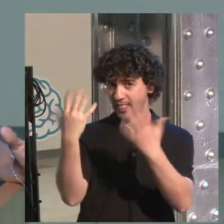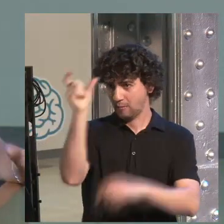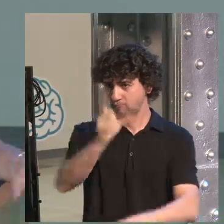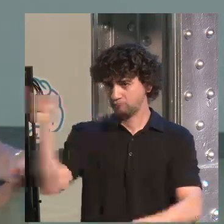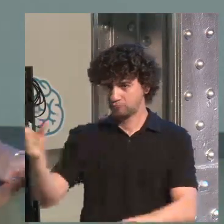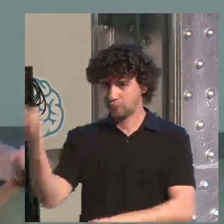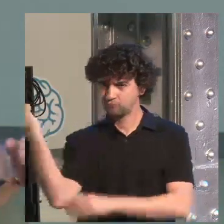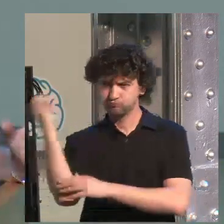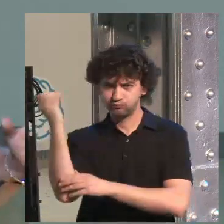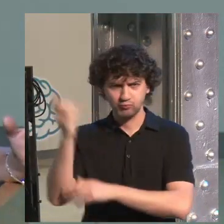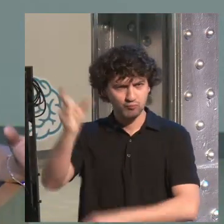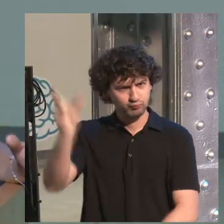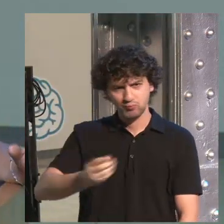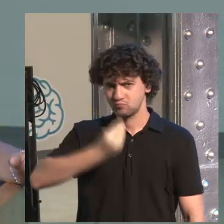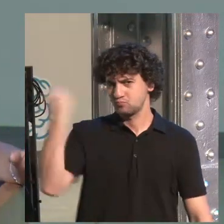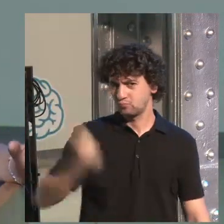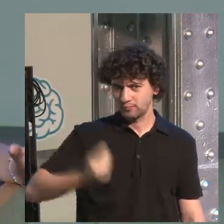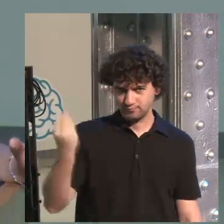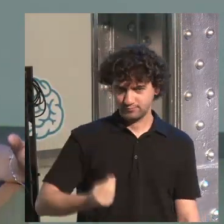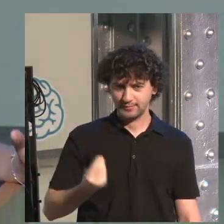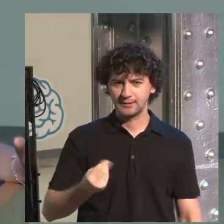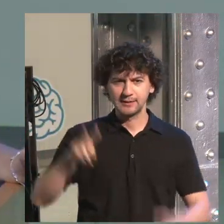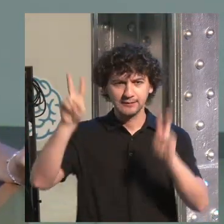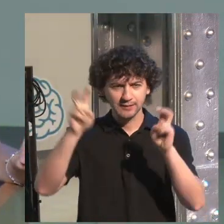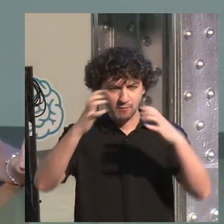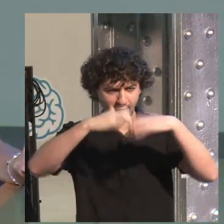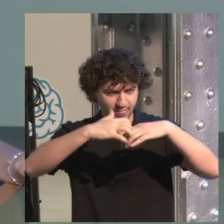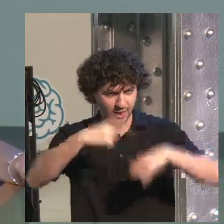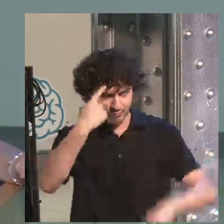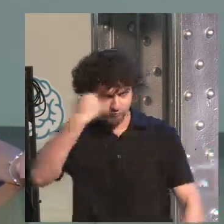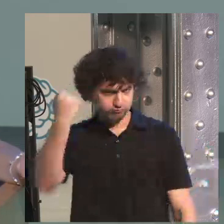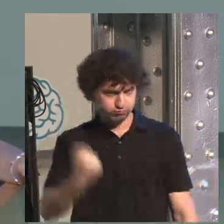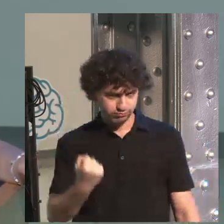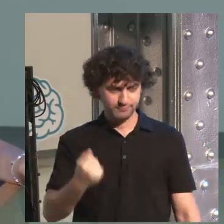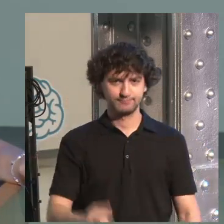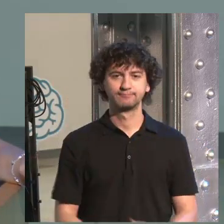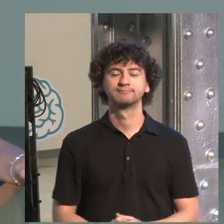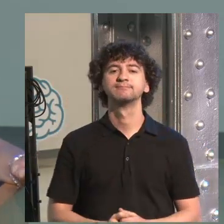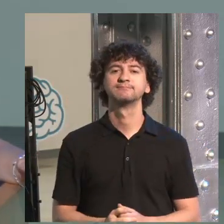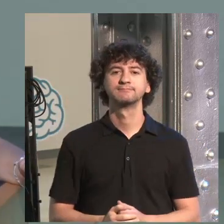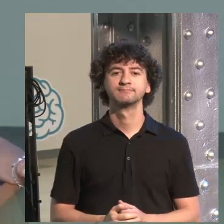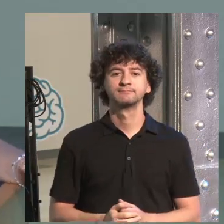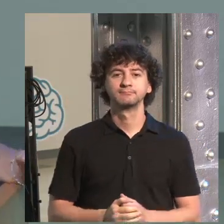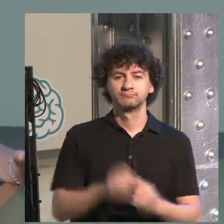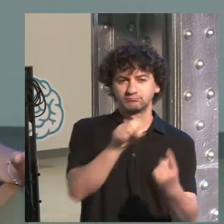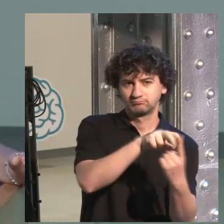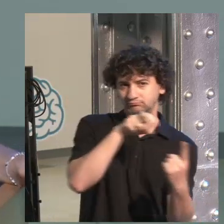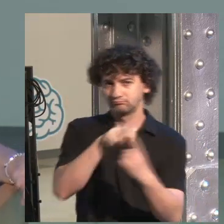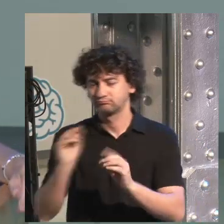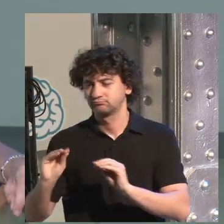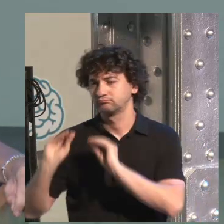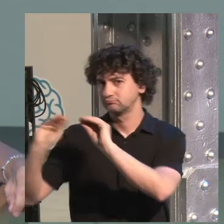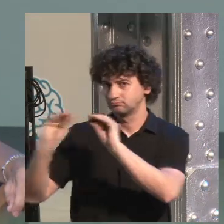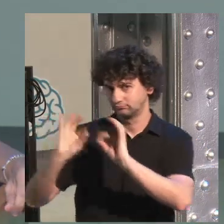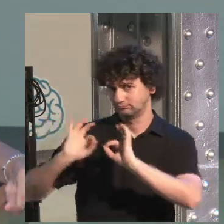todos los sentidos, sobre todo porque van a abordar el tema del cerebro desde perspectivas muy